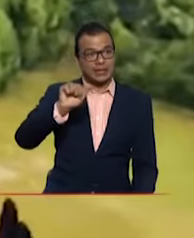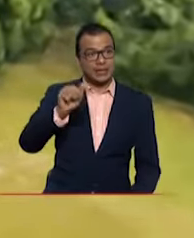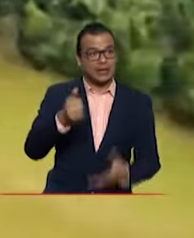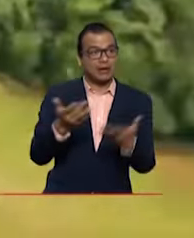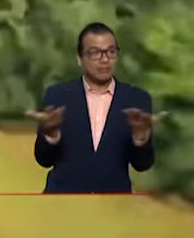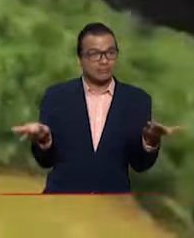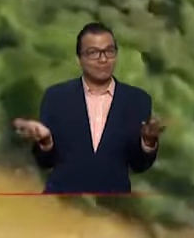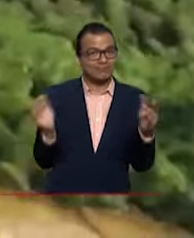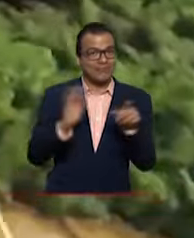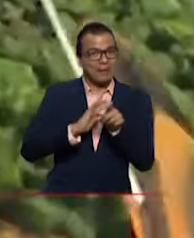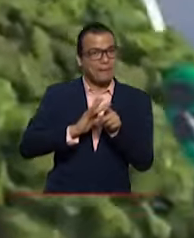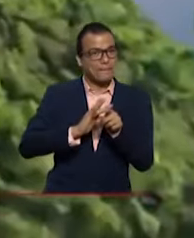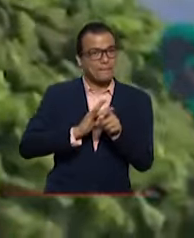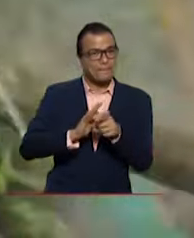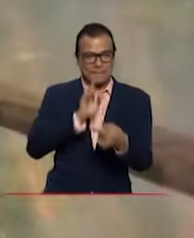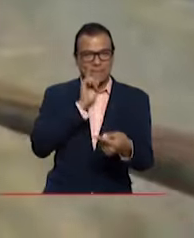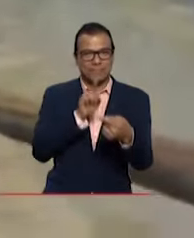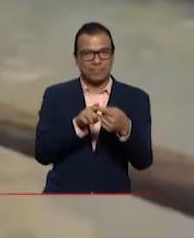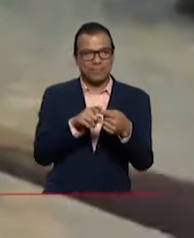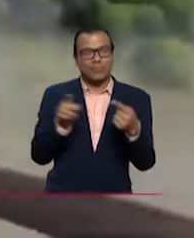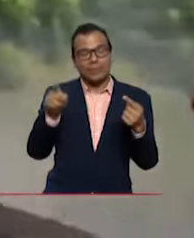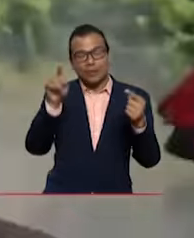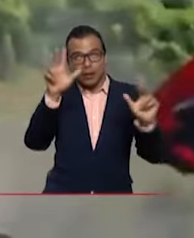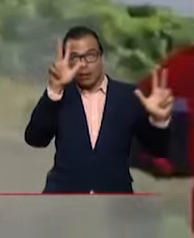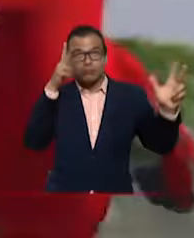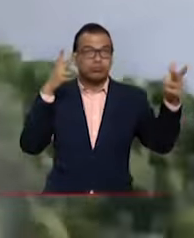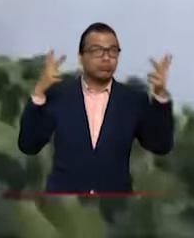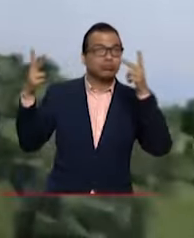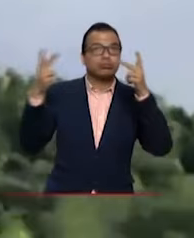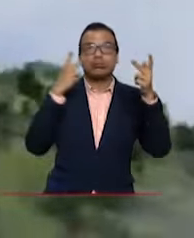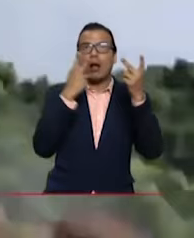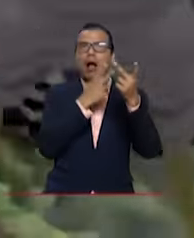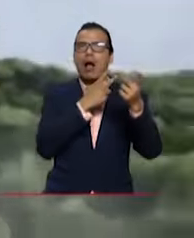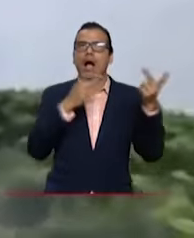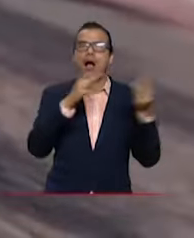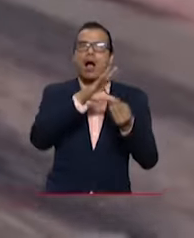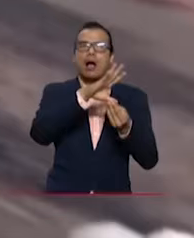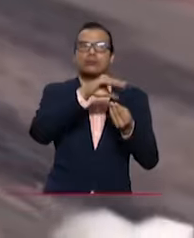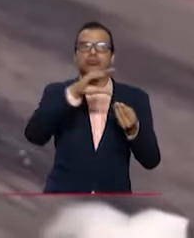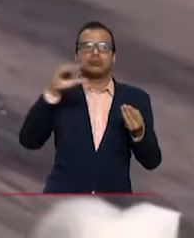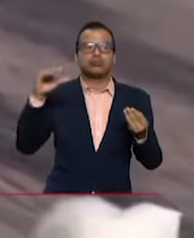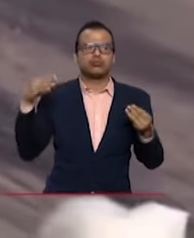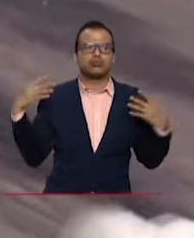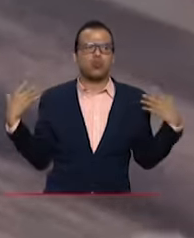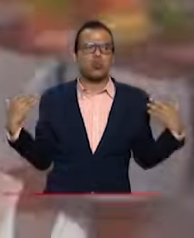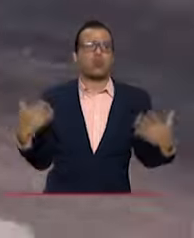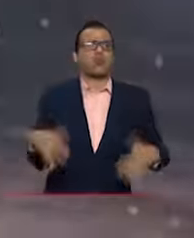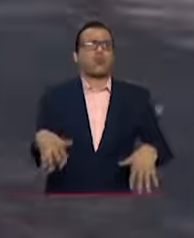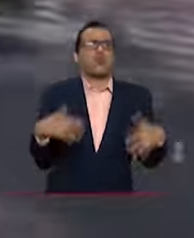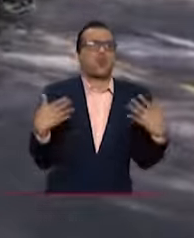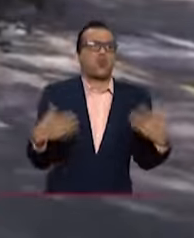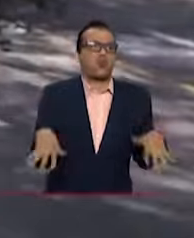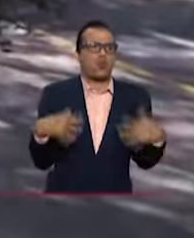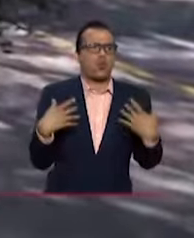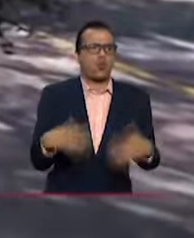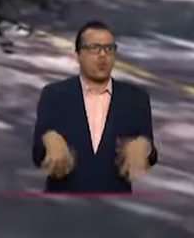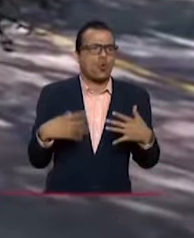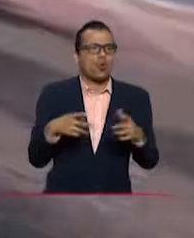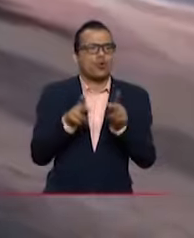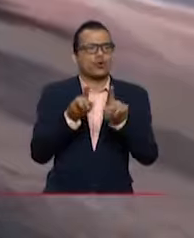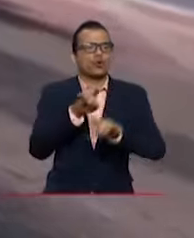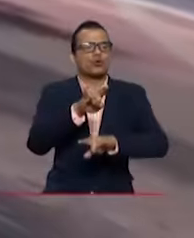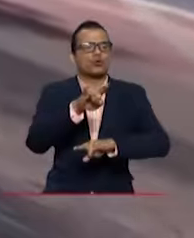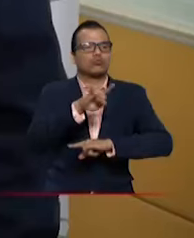feria de las aves de Yumbo por medio del Reino Alado, un proyecto de inteligencia artificial donde la realidad aumentada y virtual cautivaron a